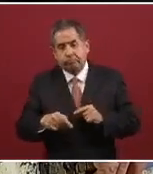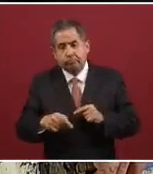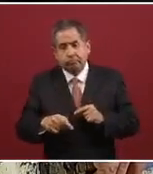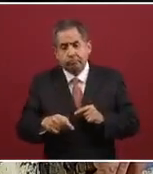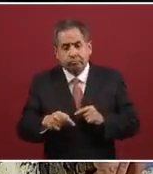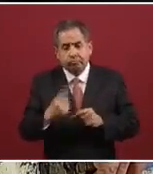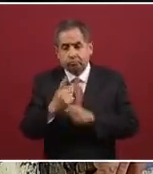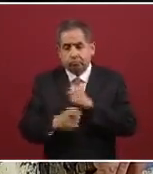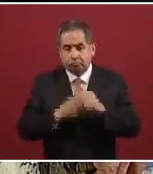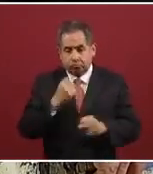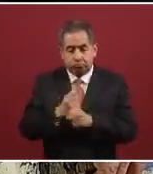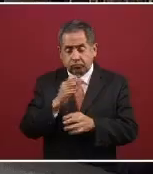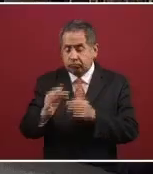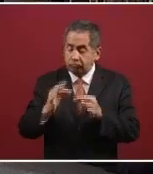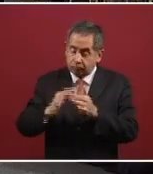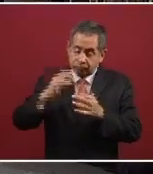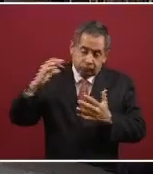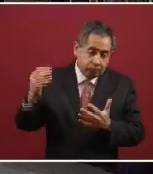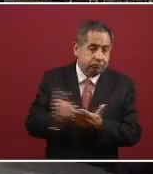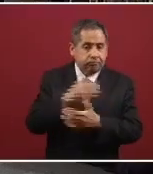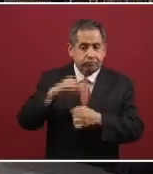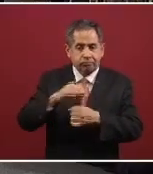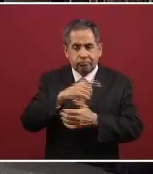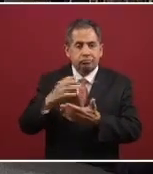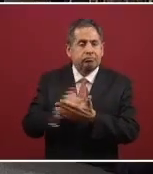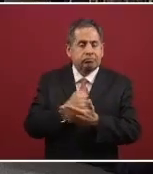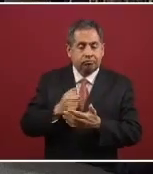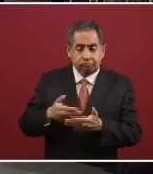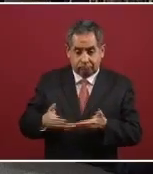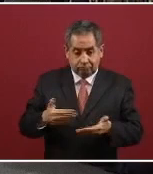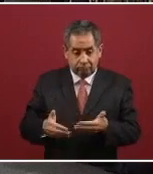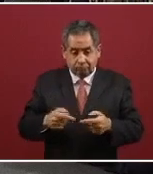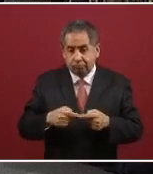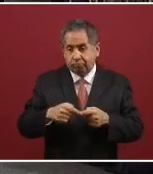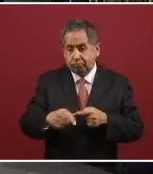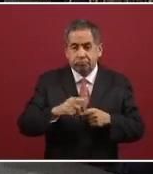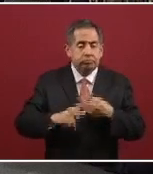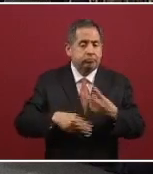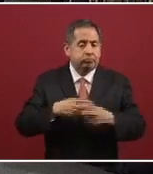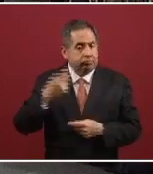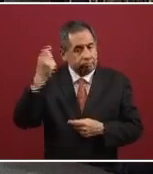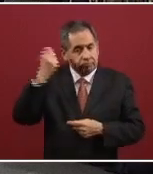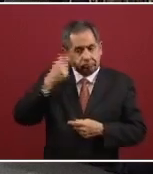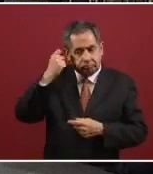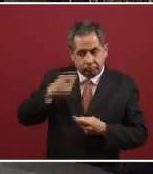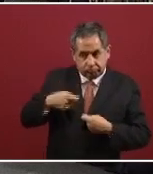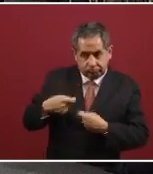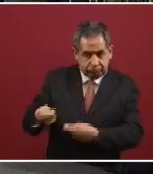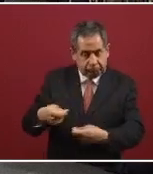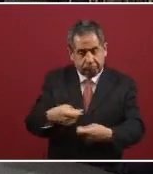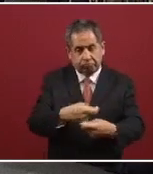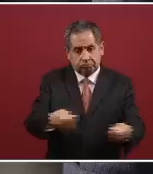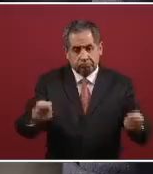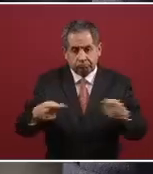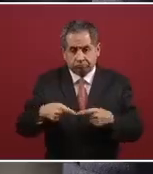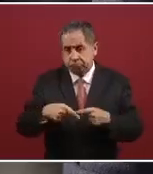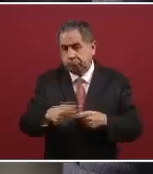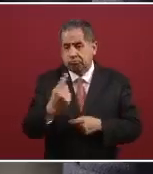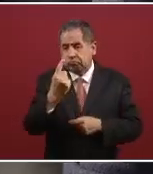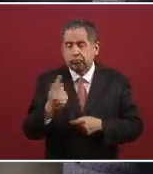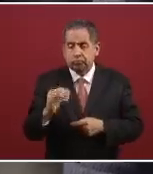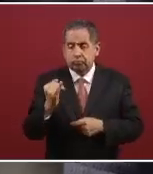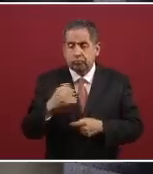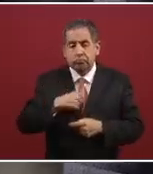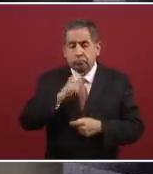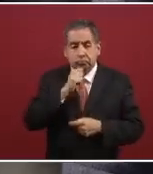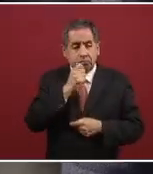un año de que usted triunfó en las urnas, de que si ahora sí ya van a tener su pensión este primero de junio, porque